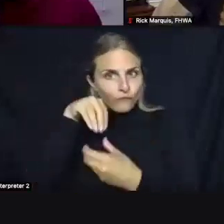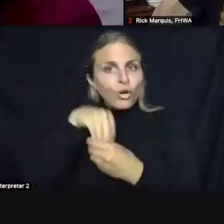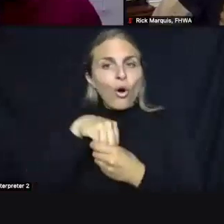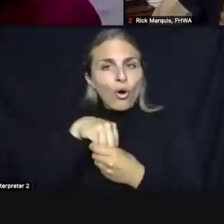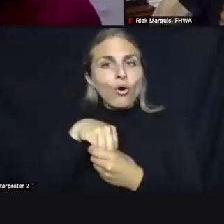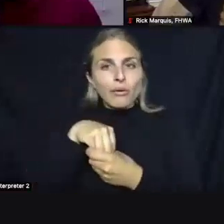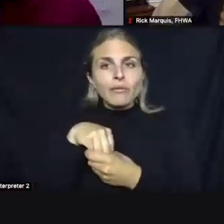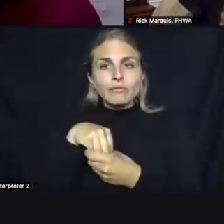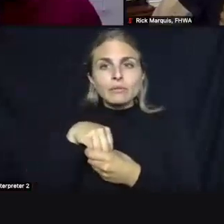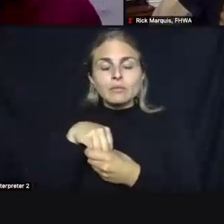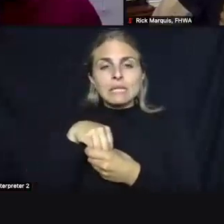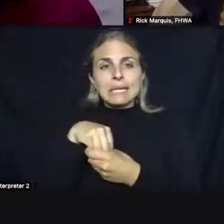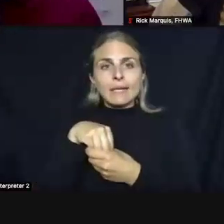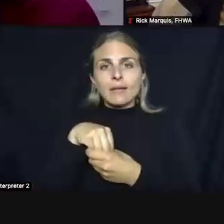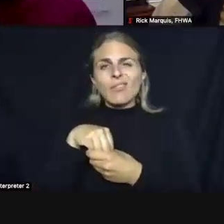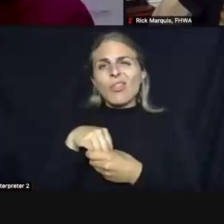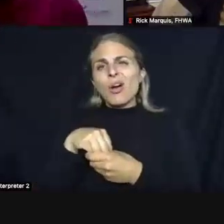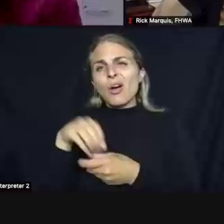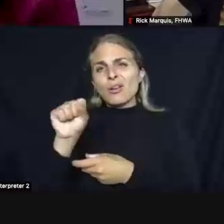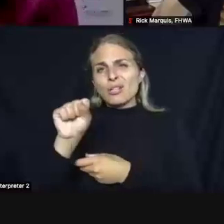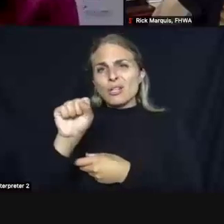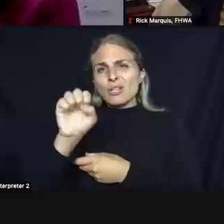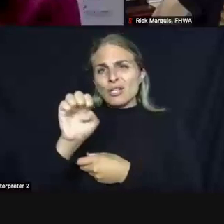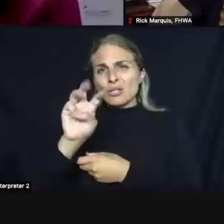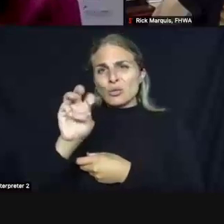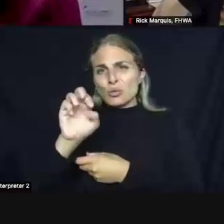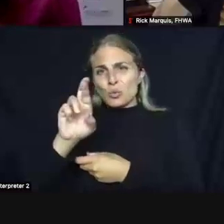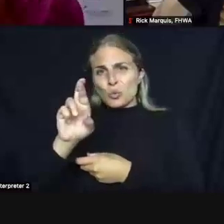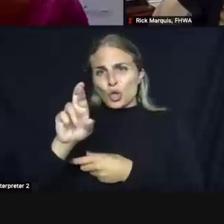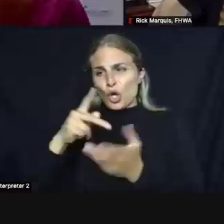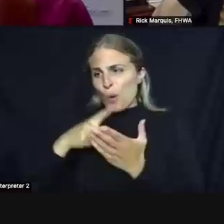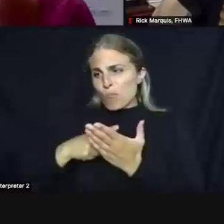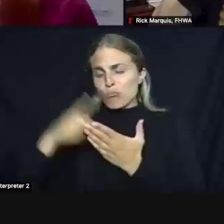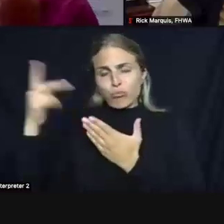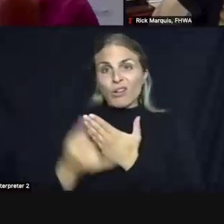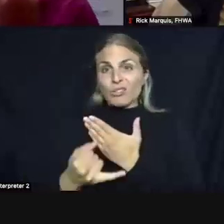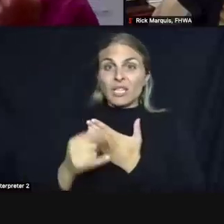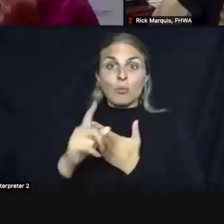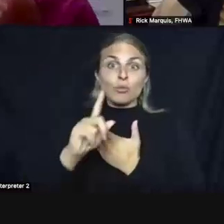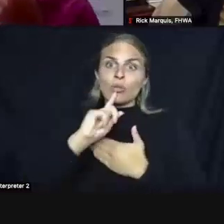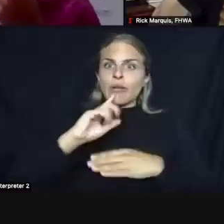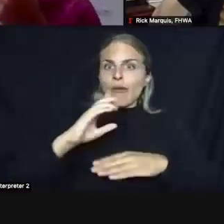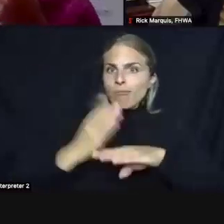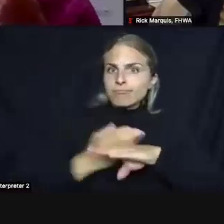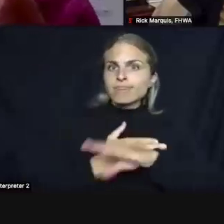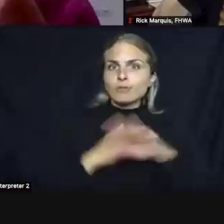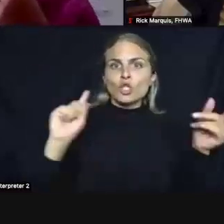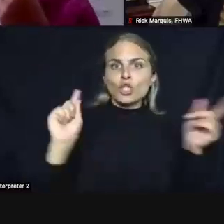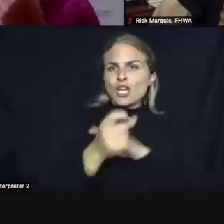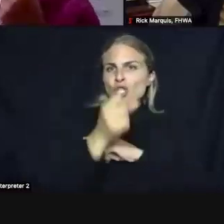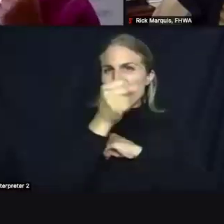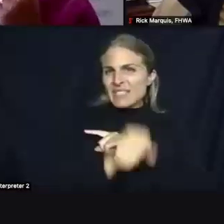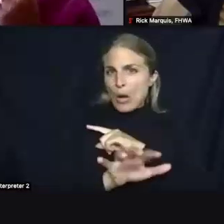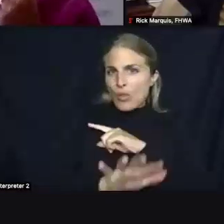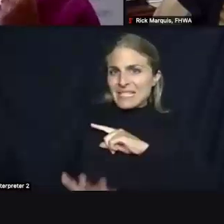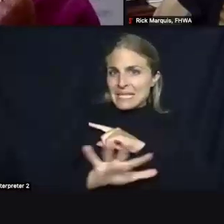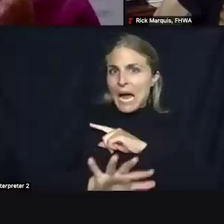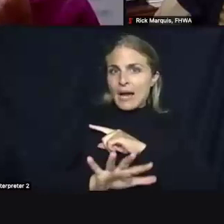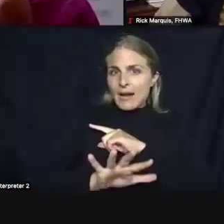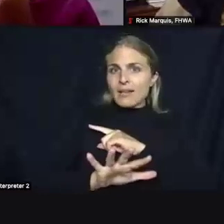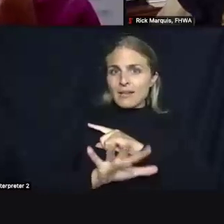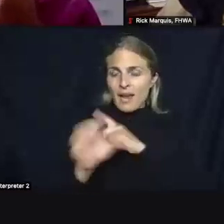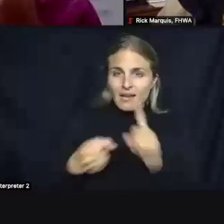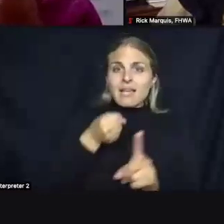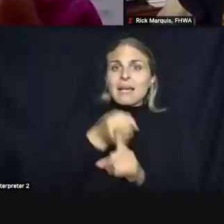En los años 90, y yo vi un proyecto de alcantarillado que iba a cambiar el lado sur, y